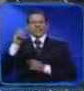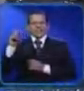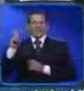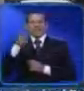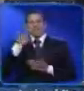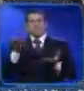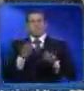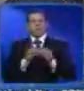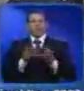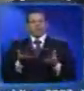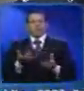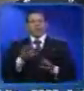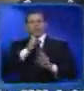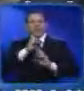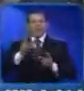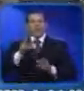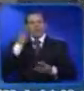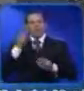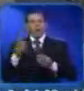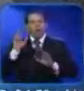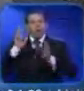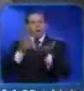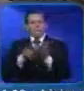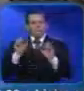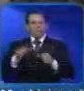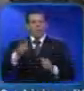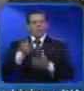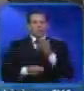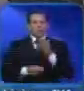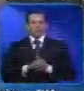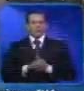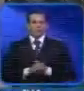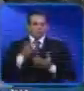pero solo ofrecerán declaraciones cuando se apruebe la prohibición. Patrick Torres, El Observador.